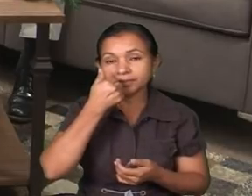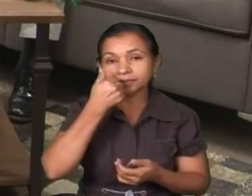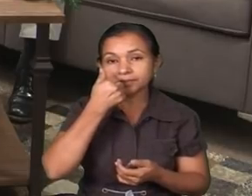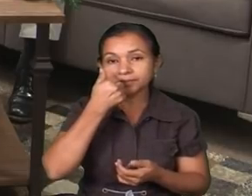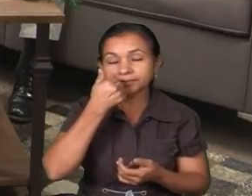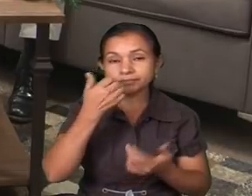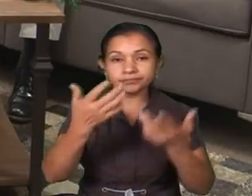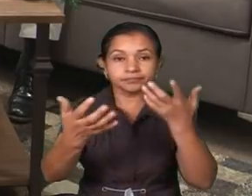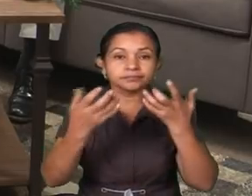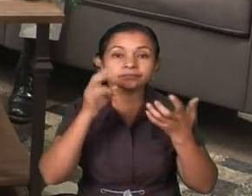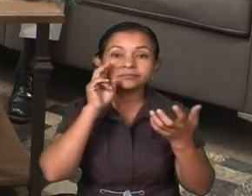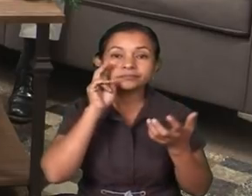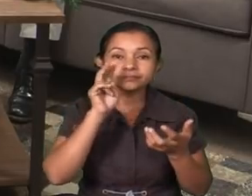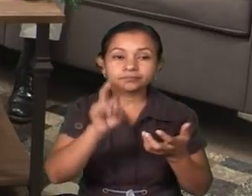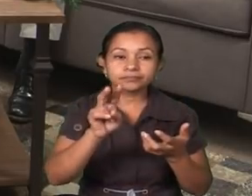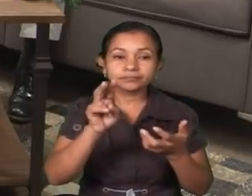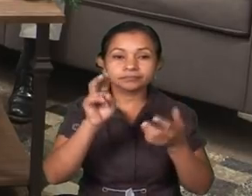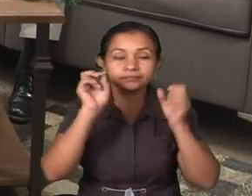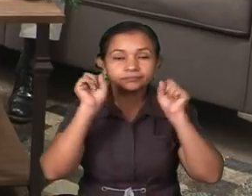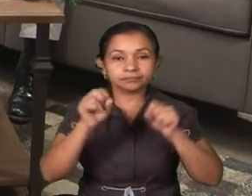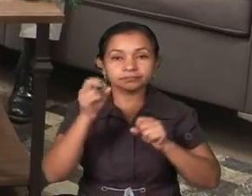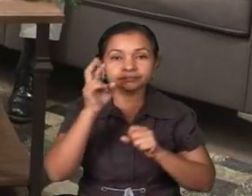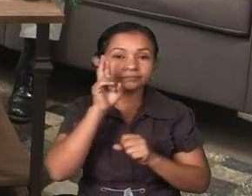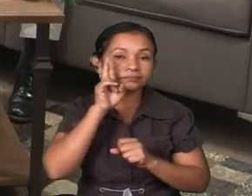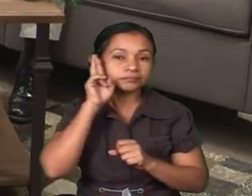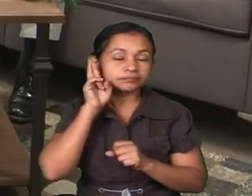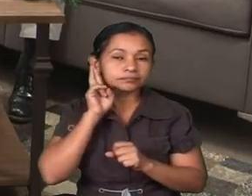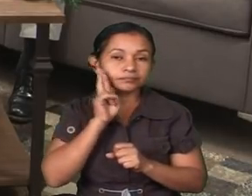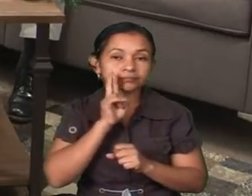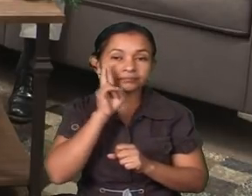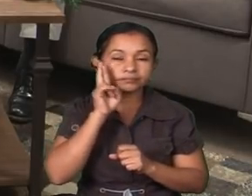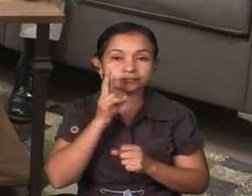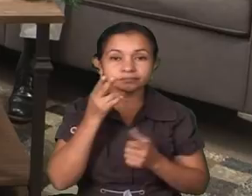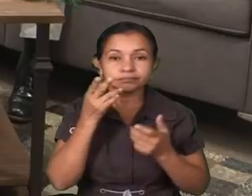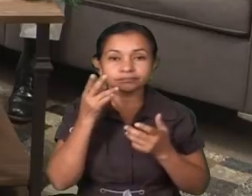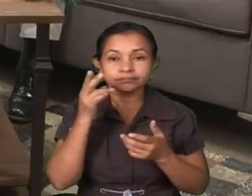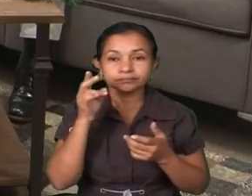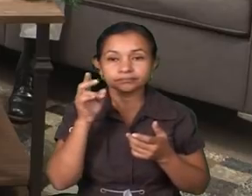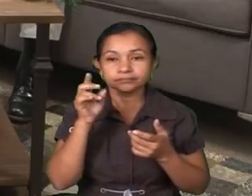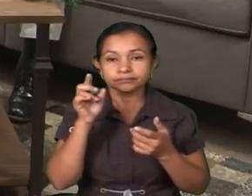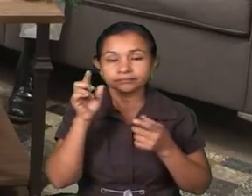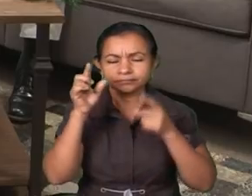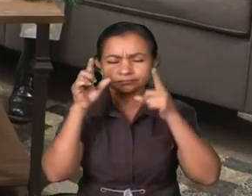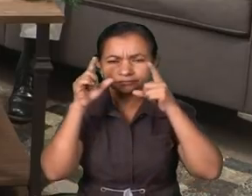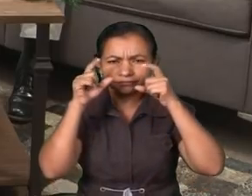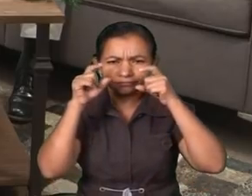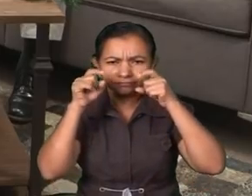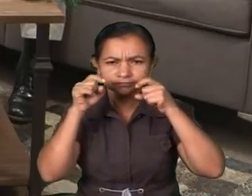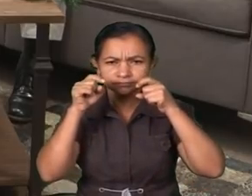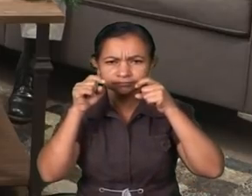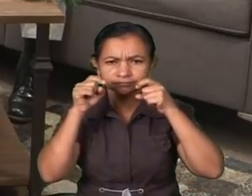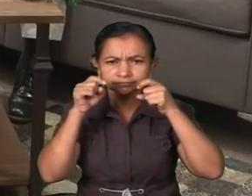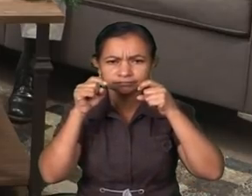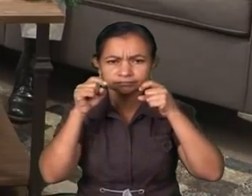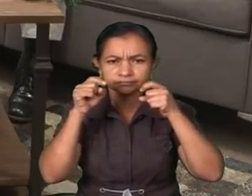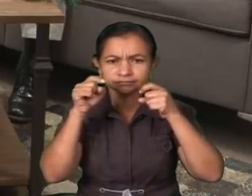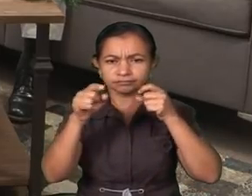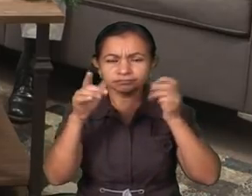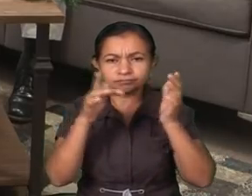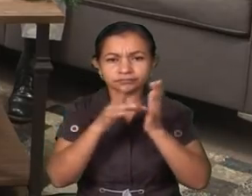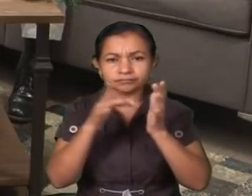Yo quisiera ver si se sonroja, si se le arruga un músculo de la cara al cristiano